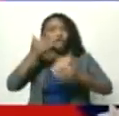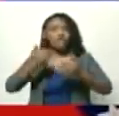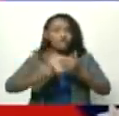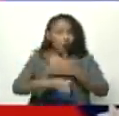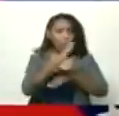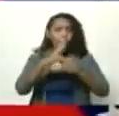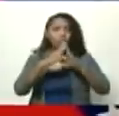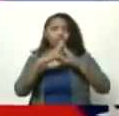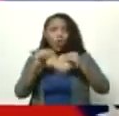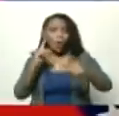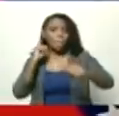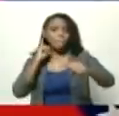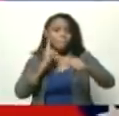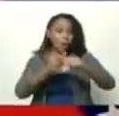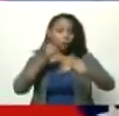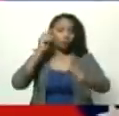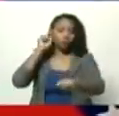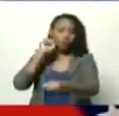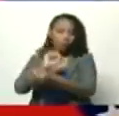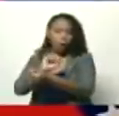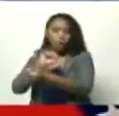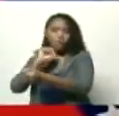todos los que están